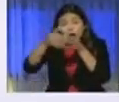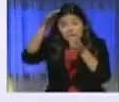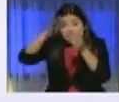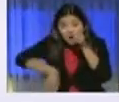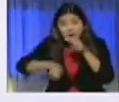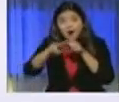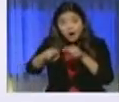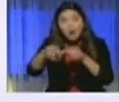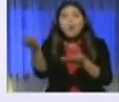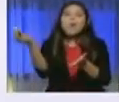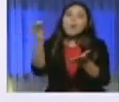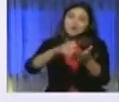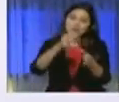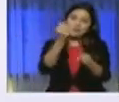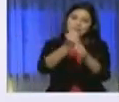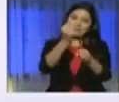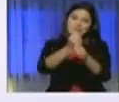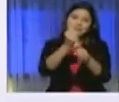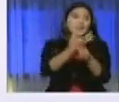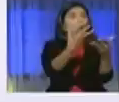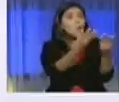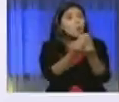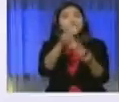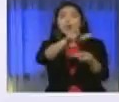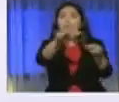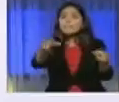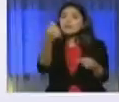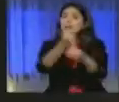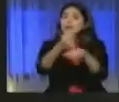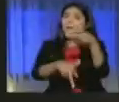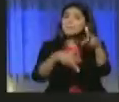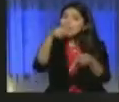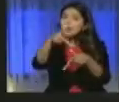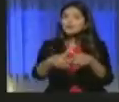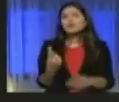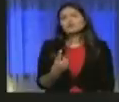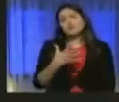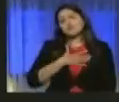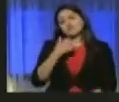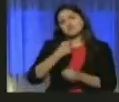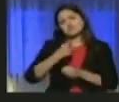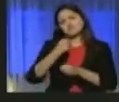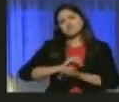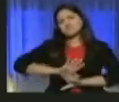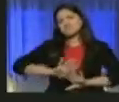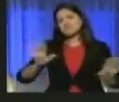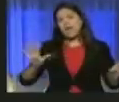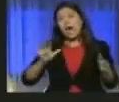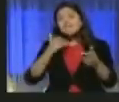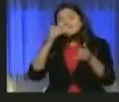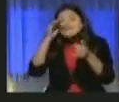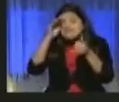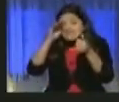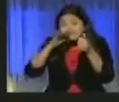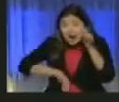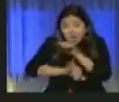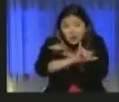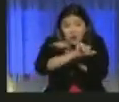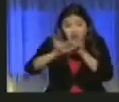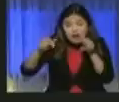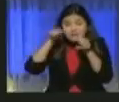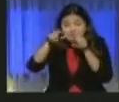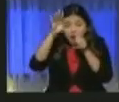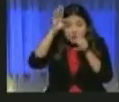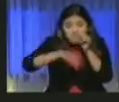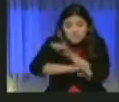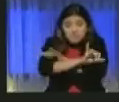volver a trabajar con mis compañeros del Metro de Caracas y ser un simple obrero. Al final, cuando ya me